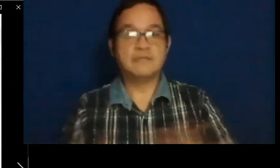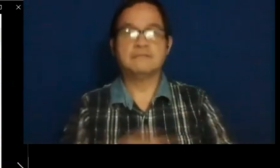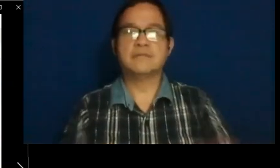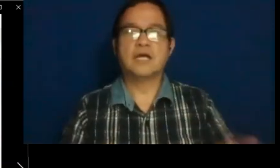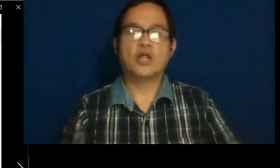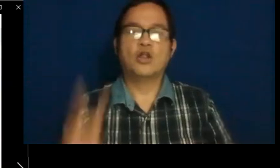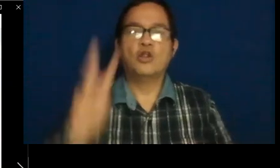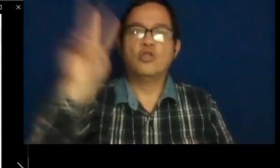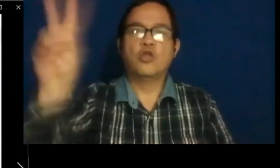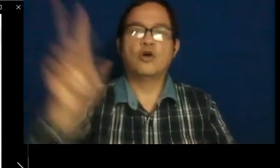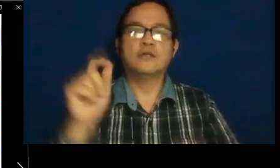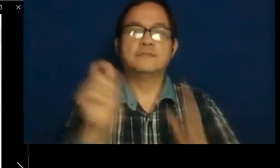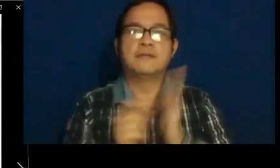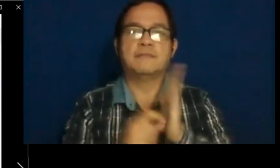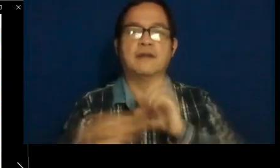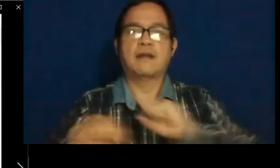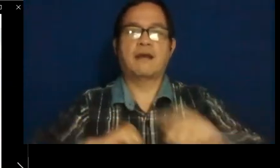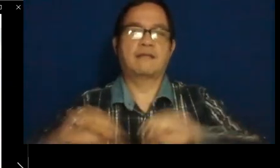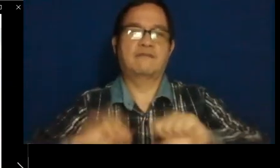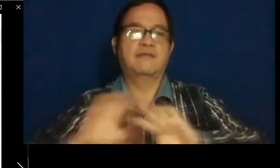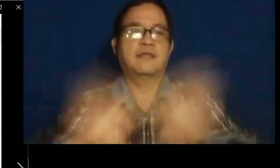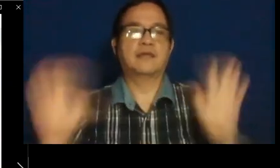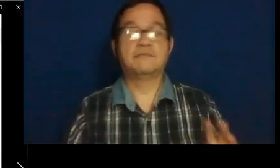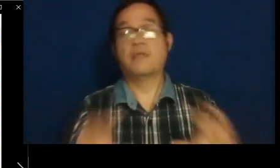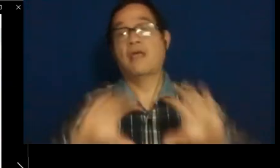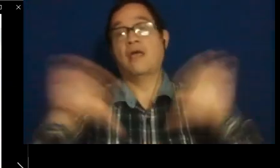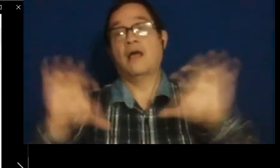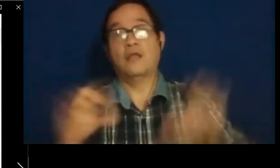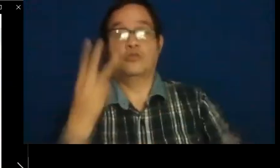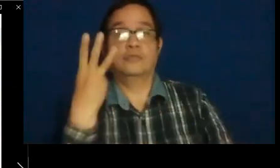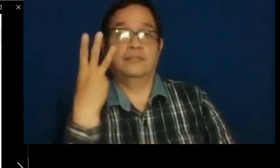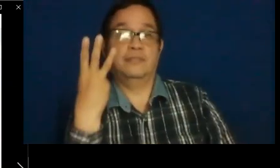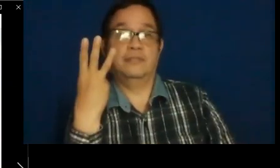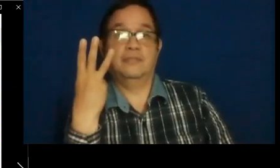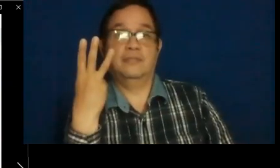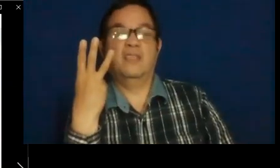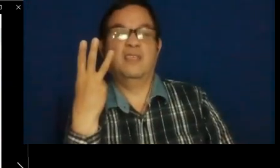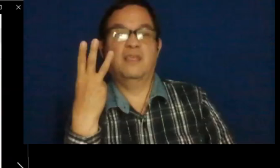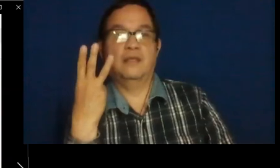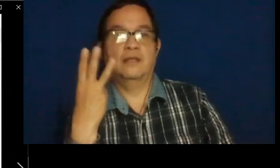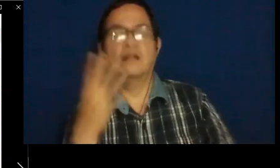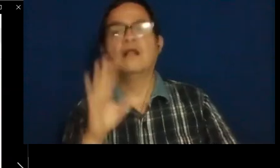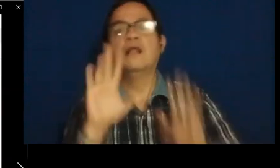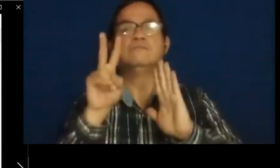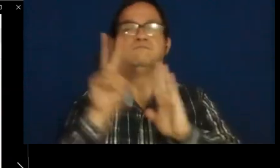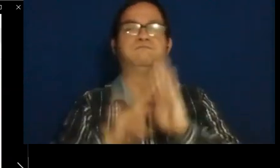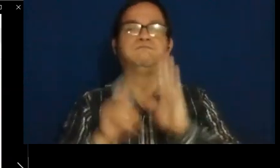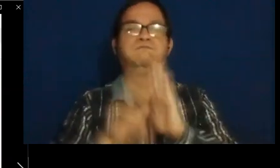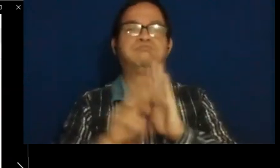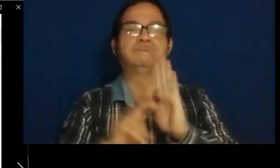dos primeras actividades. La actividad número 3 es la forma teórica, porque lo que